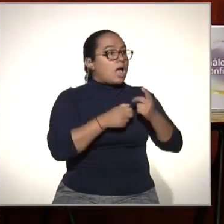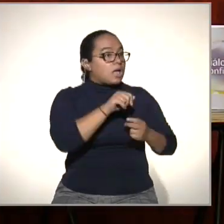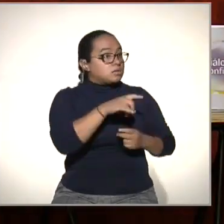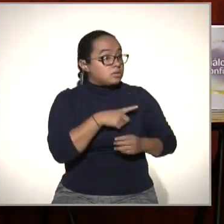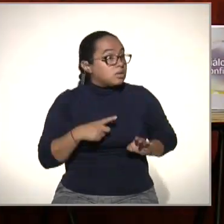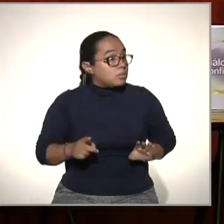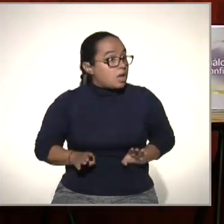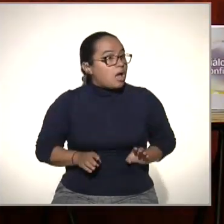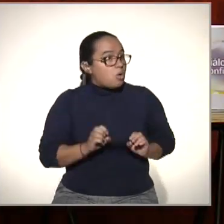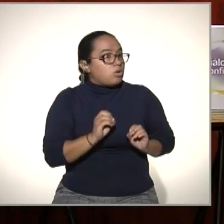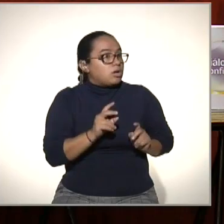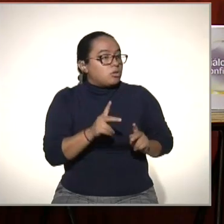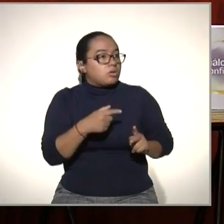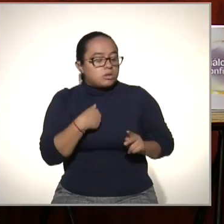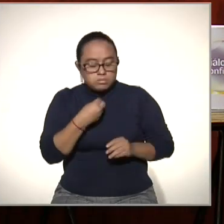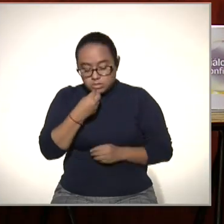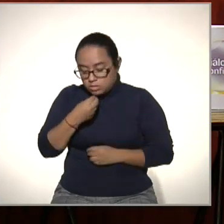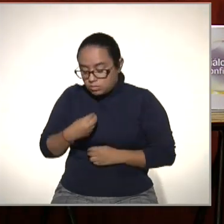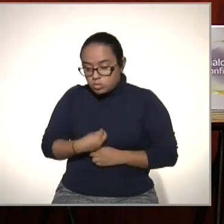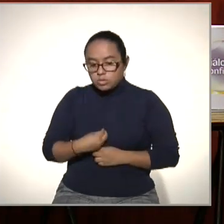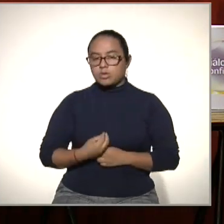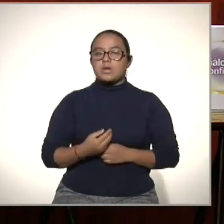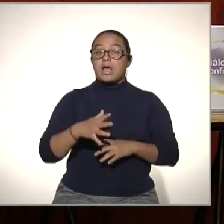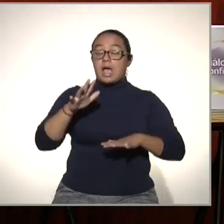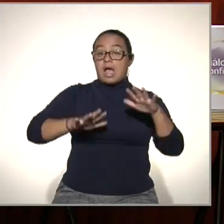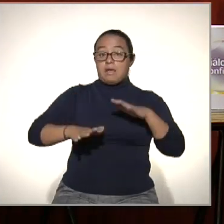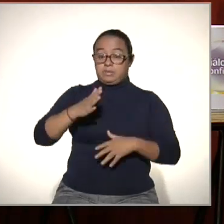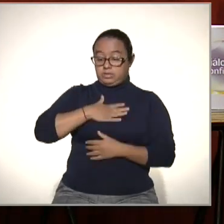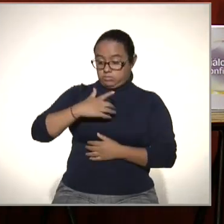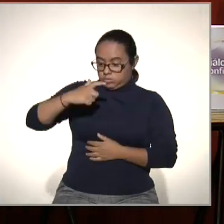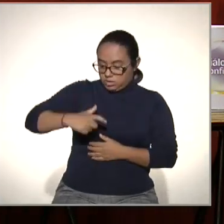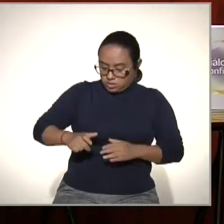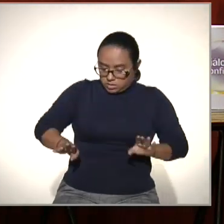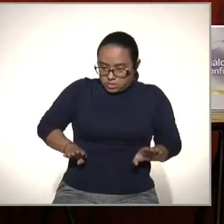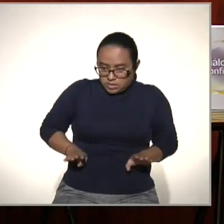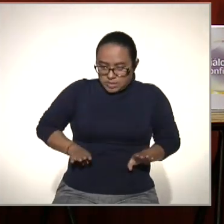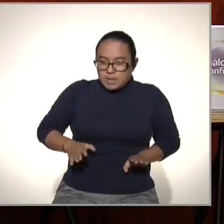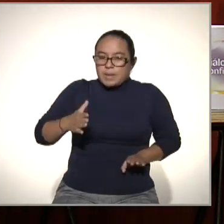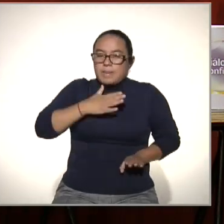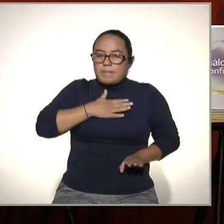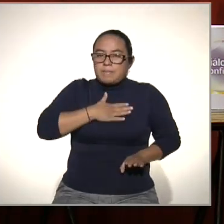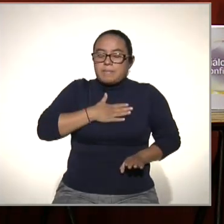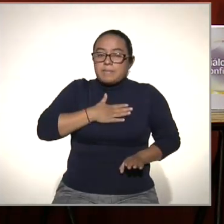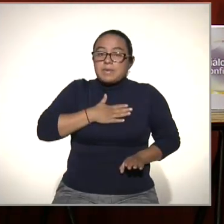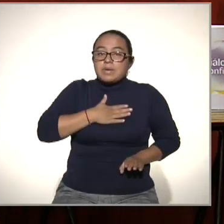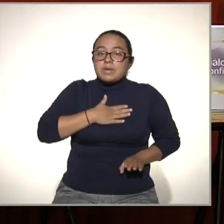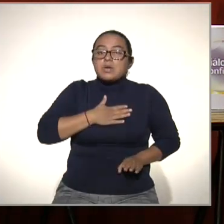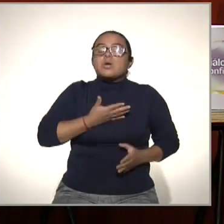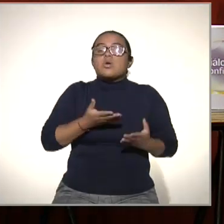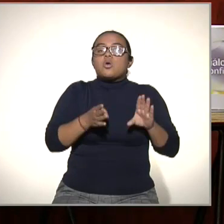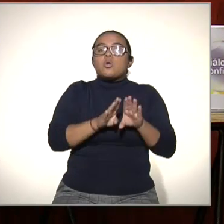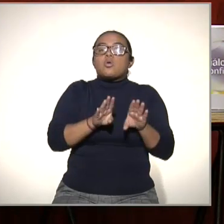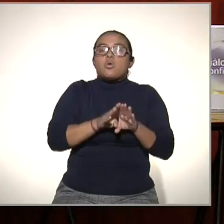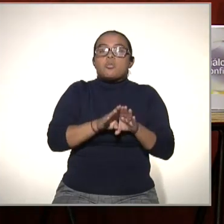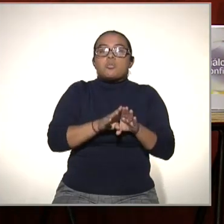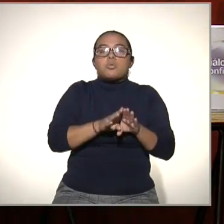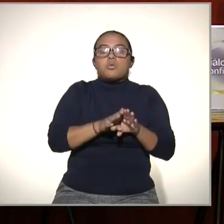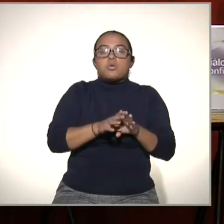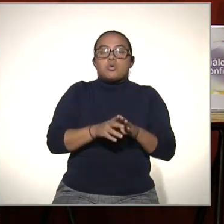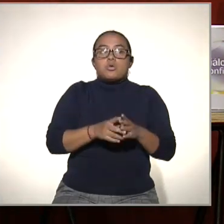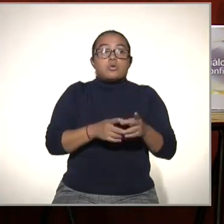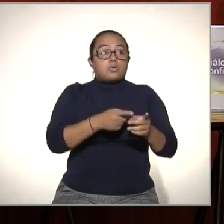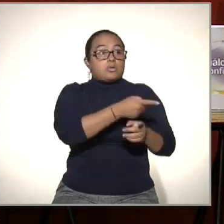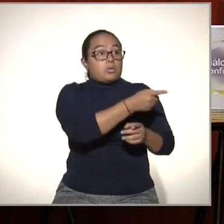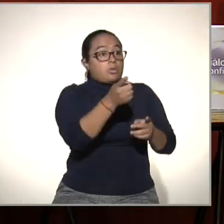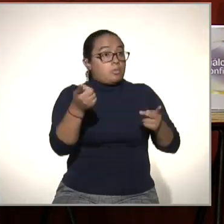también mucho o creando mi identidad o el concepto que tengo de mí mismo, de mí misma, de mí misma, a través de lo que debo